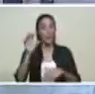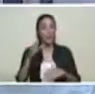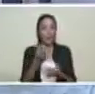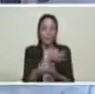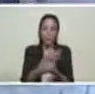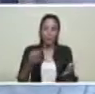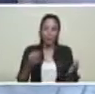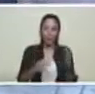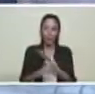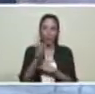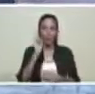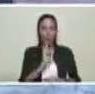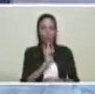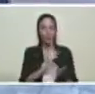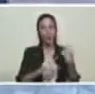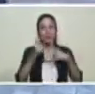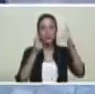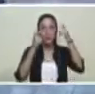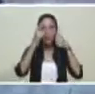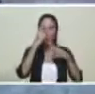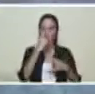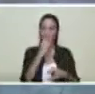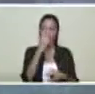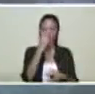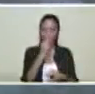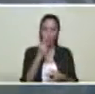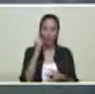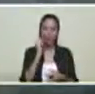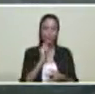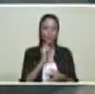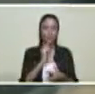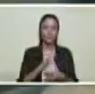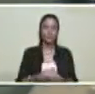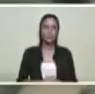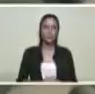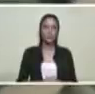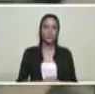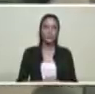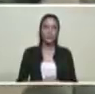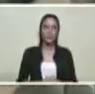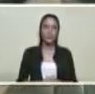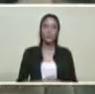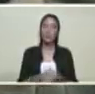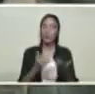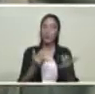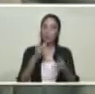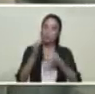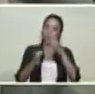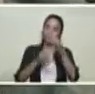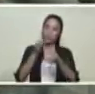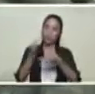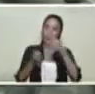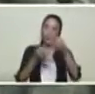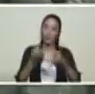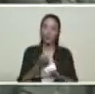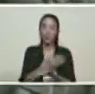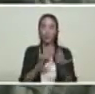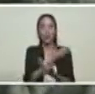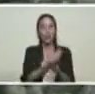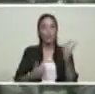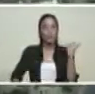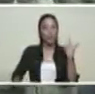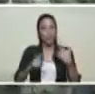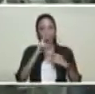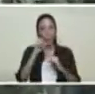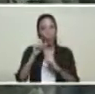chávez y zamora a continuación palabras deseando nicolás maduro